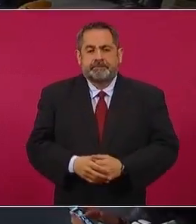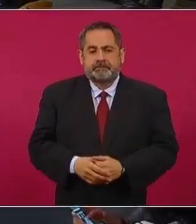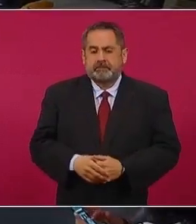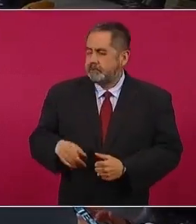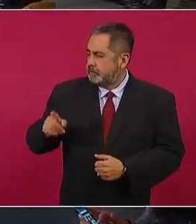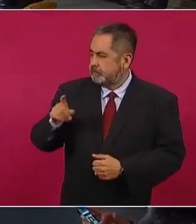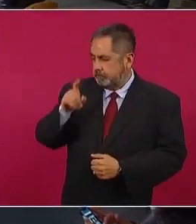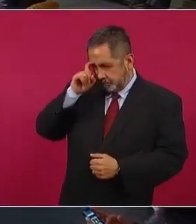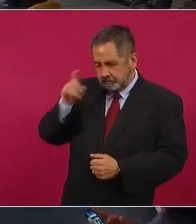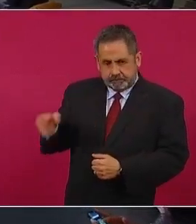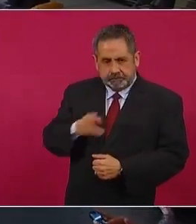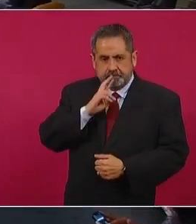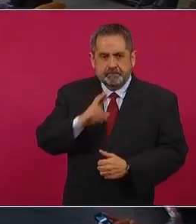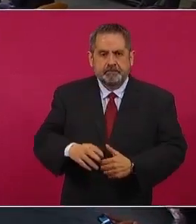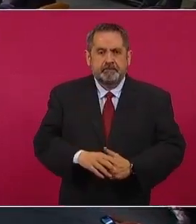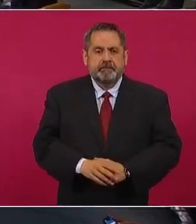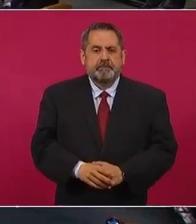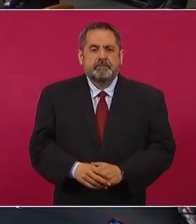favor.